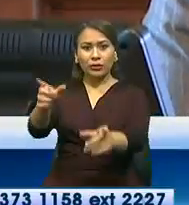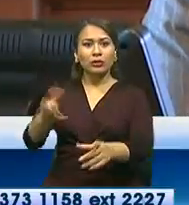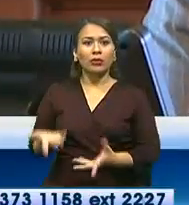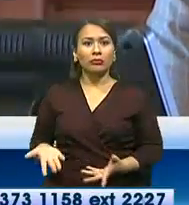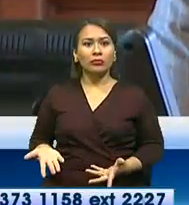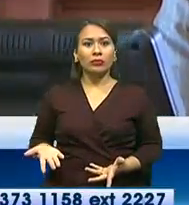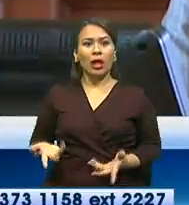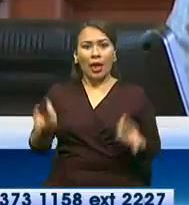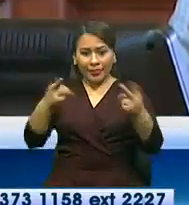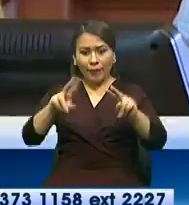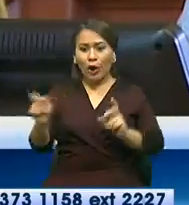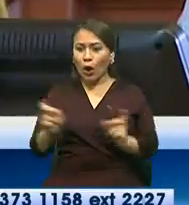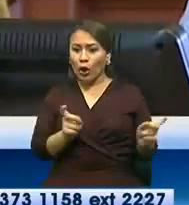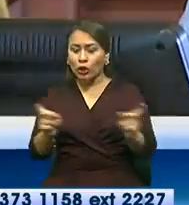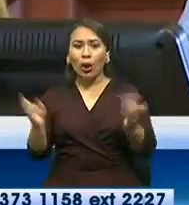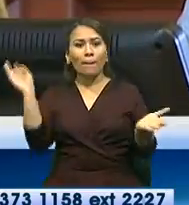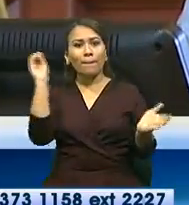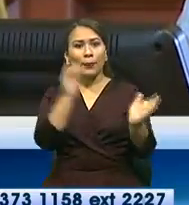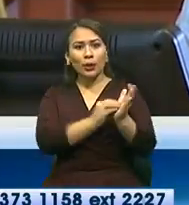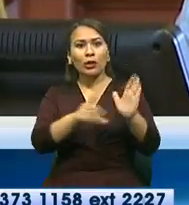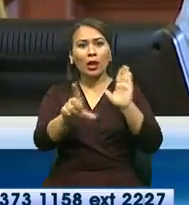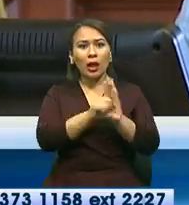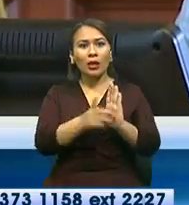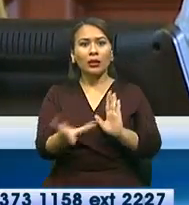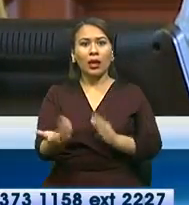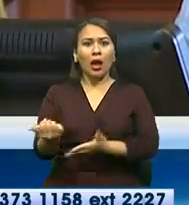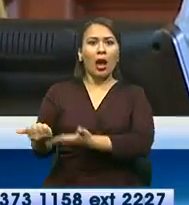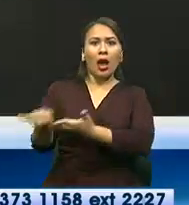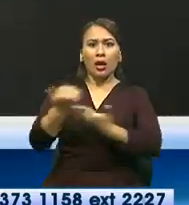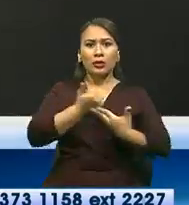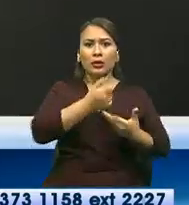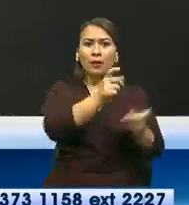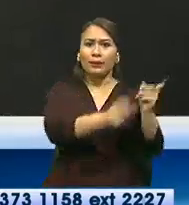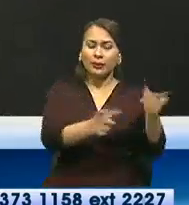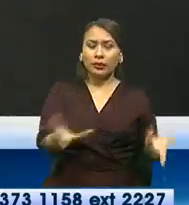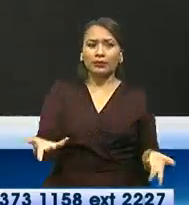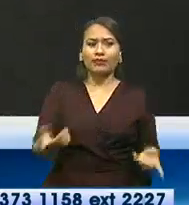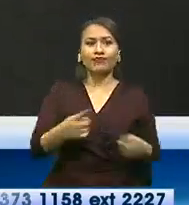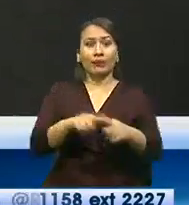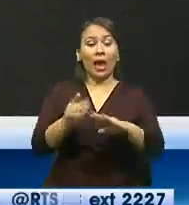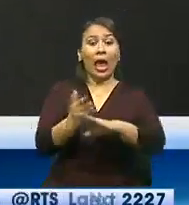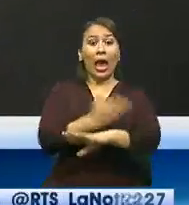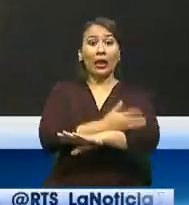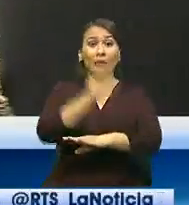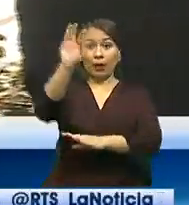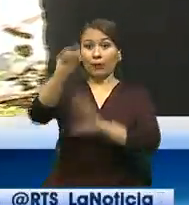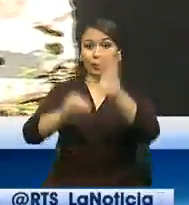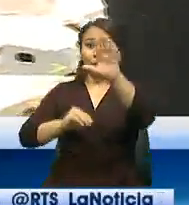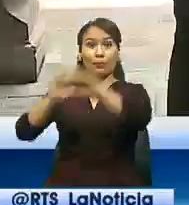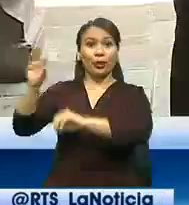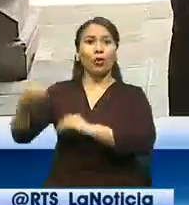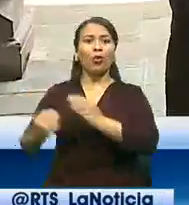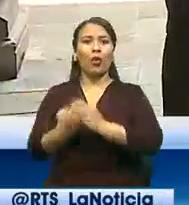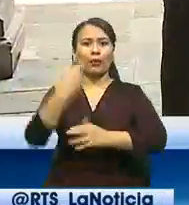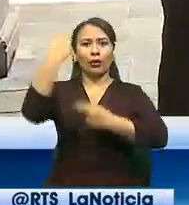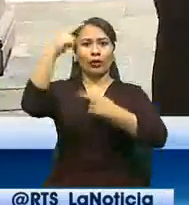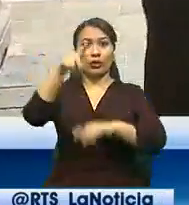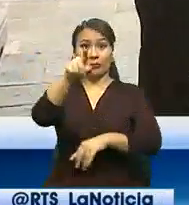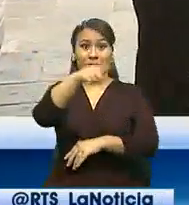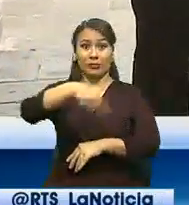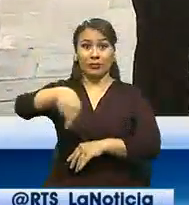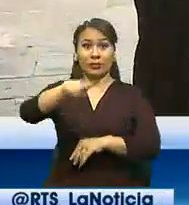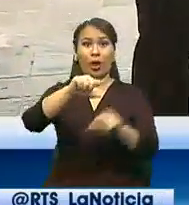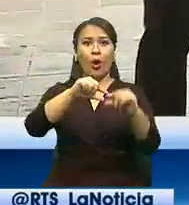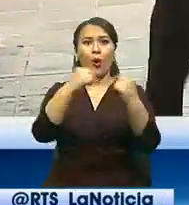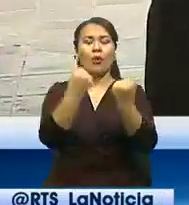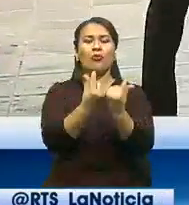que controle también, nos ayuda a controlar un poco a los ciudadanos. Pero antes de la posesión hubo novedades. El Frente nace